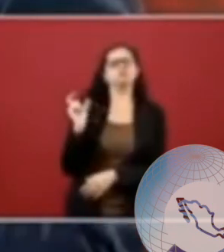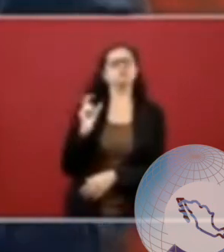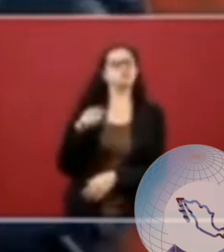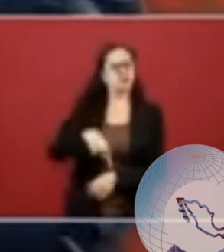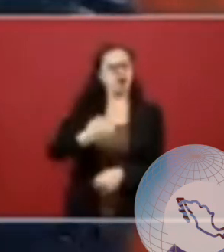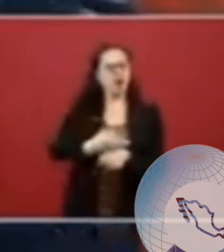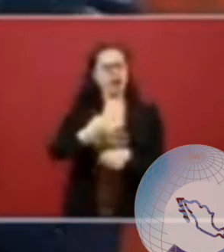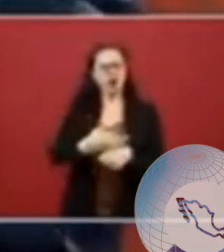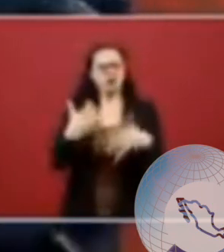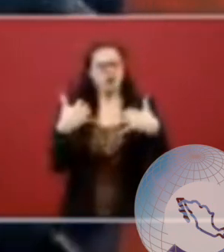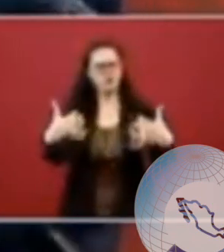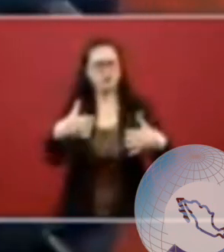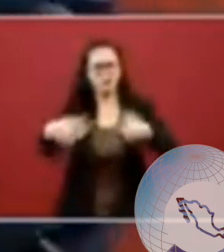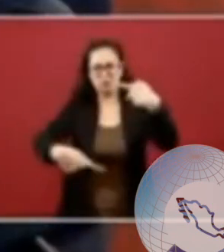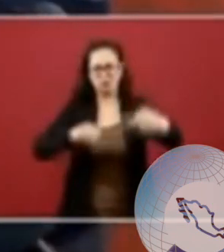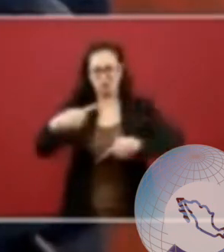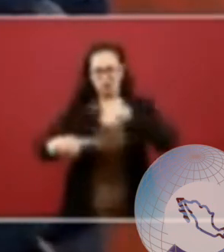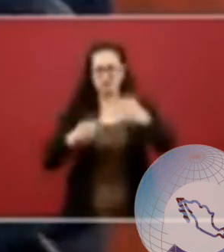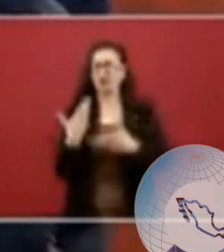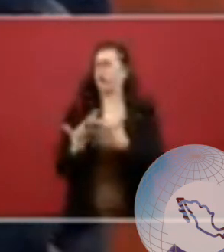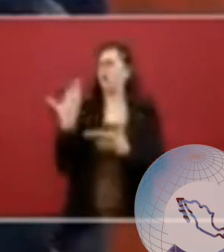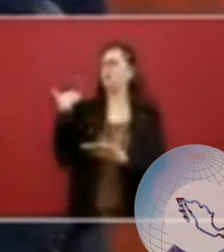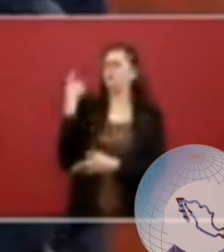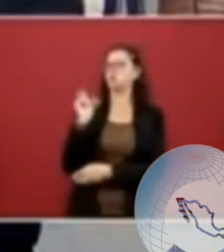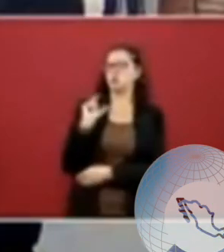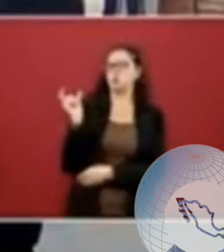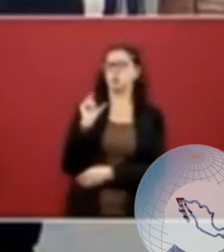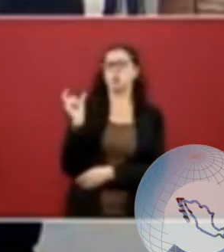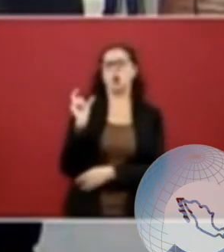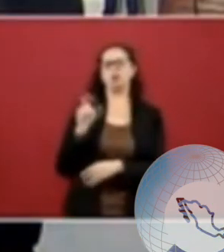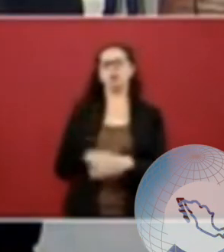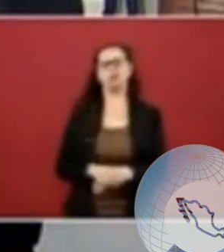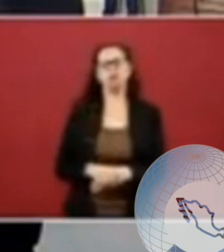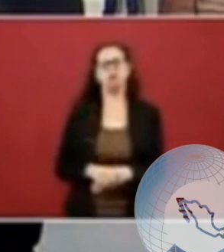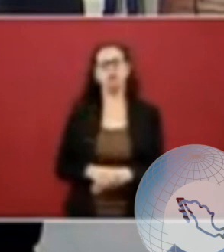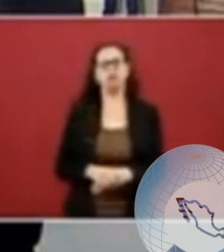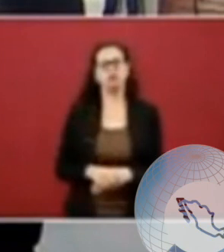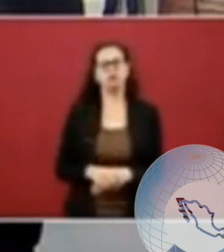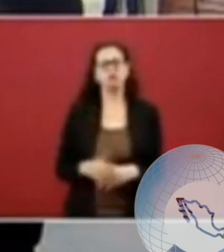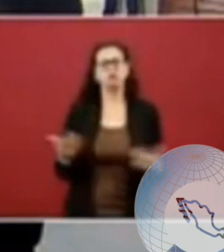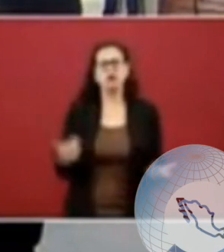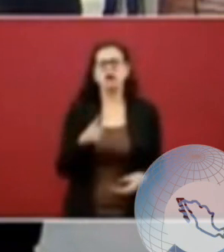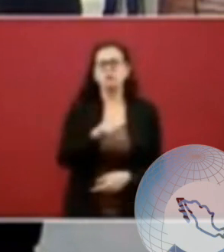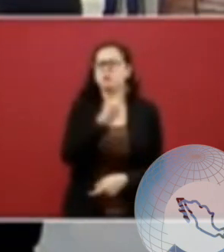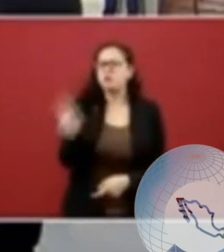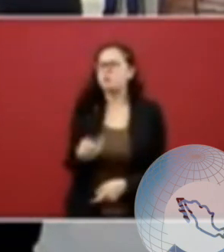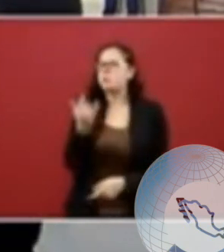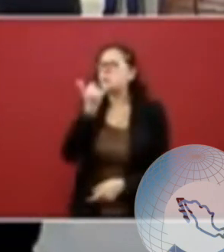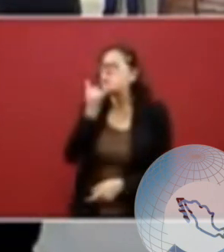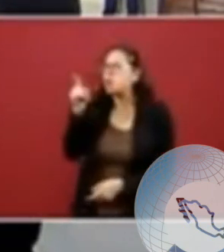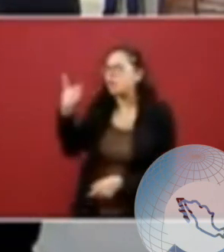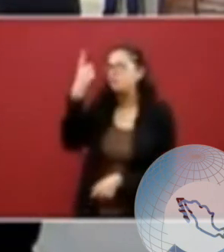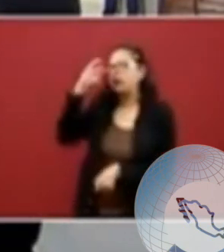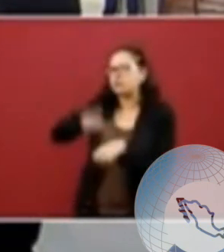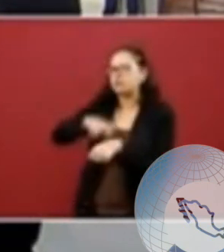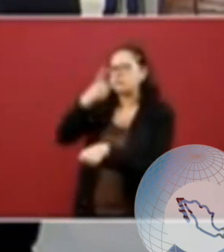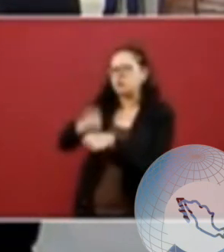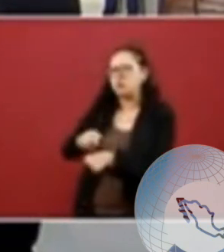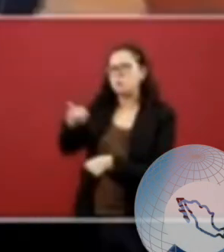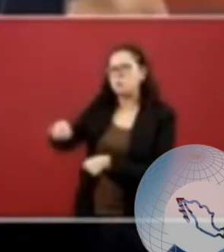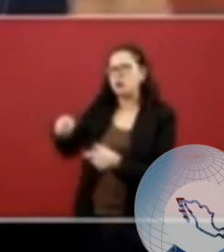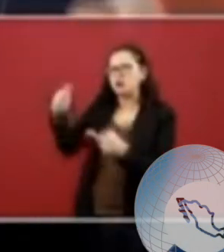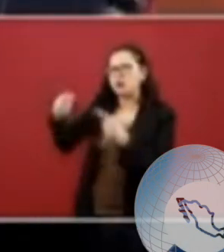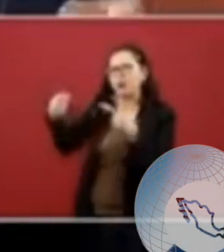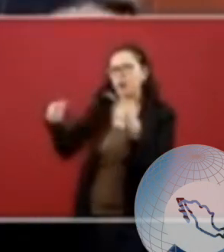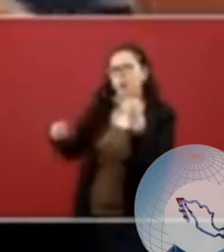De que ustedes pueden decir, a ver, este subdirector de exploración, producción,